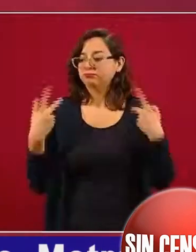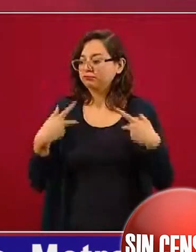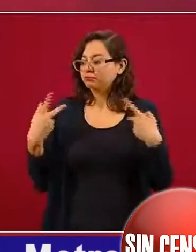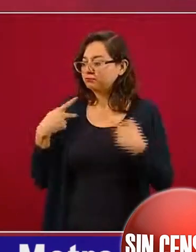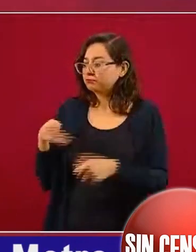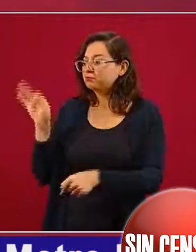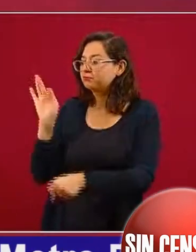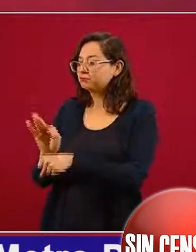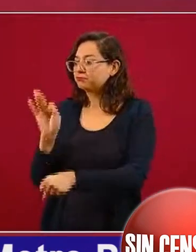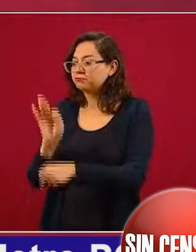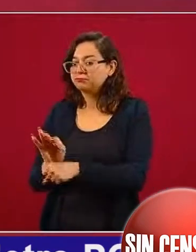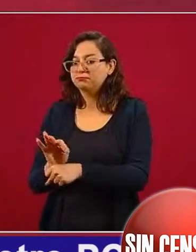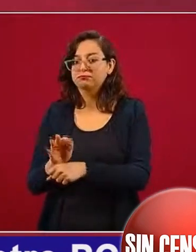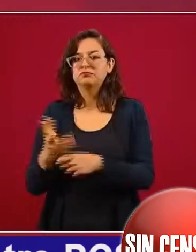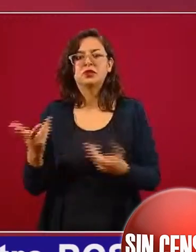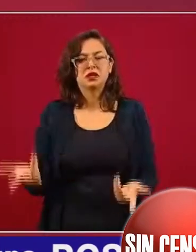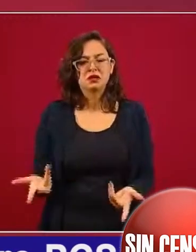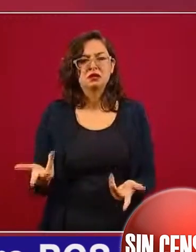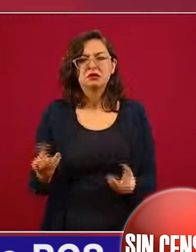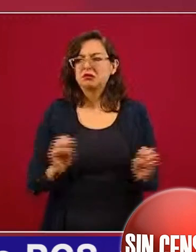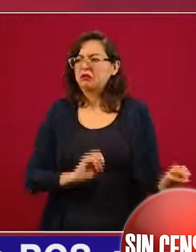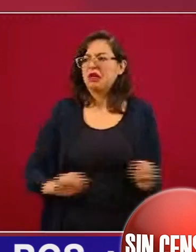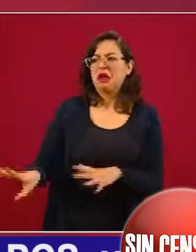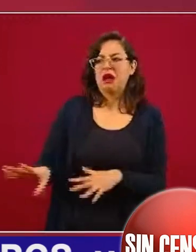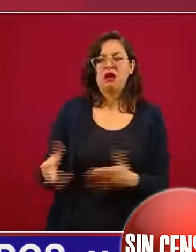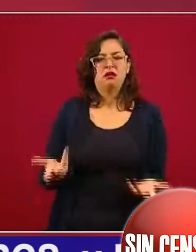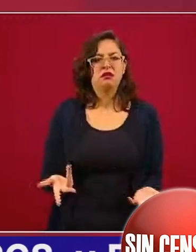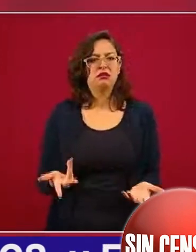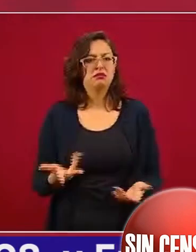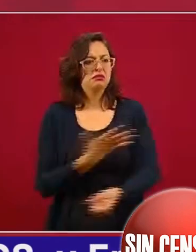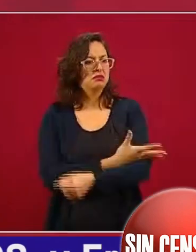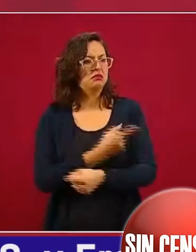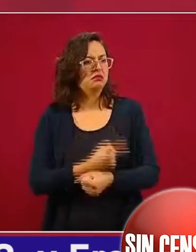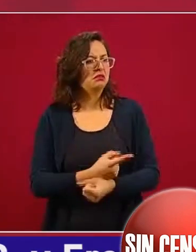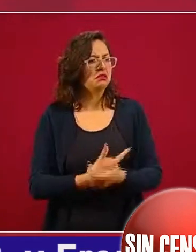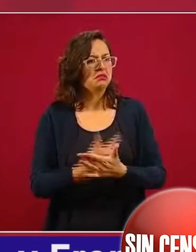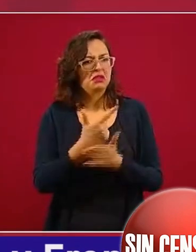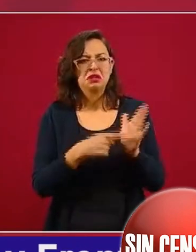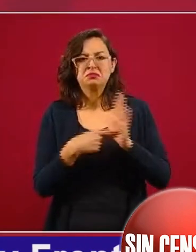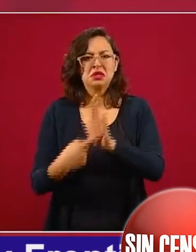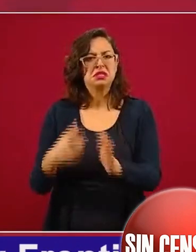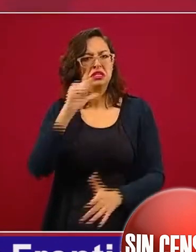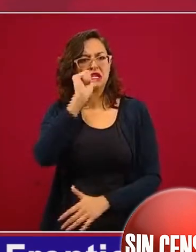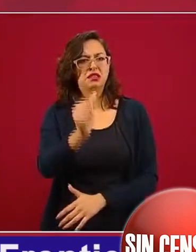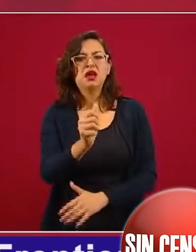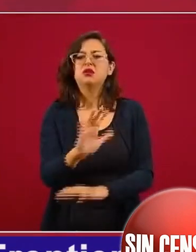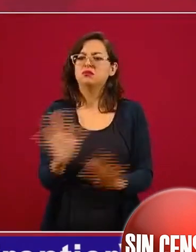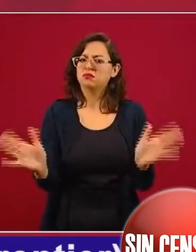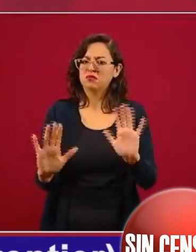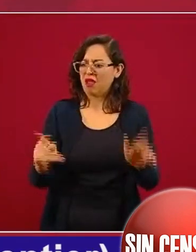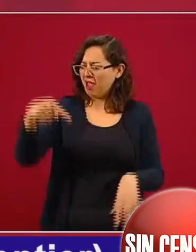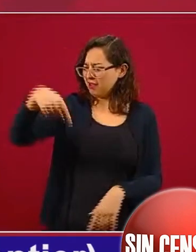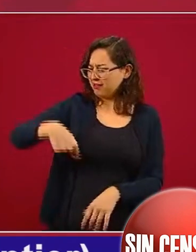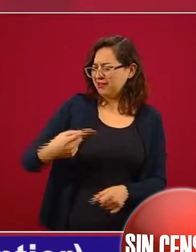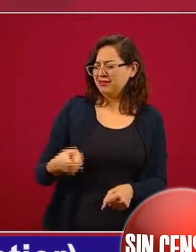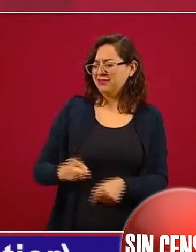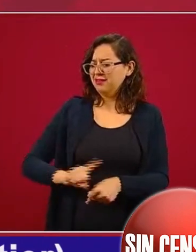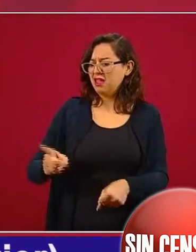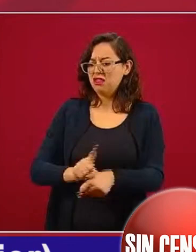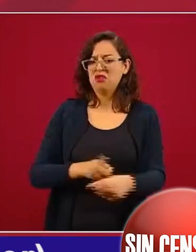es que no haya transparencia. Fíjense lo que hacemos aquí, garantizamos el derecho a la información todos los